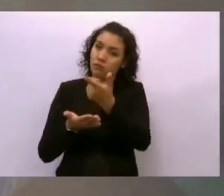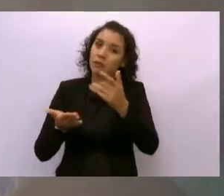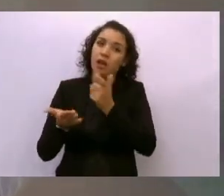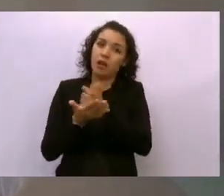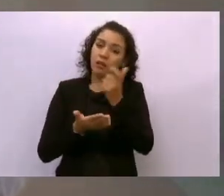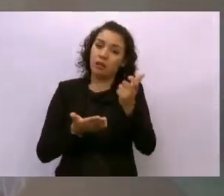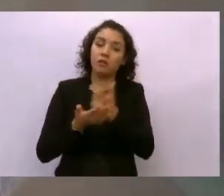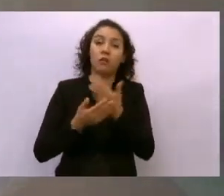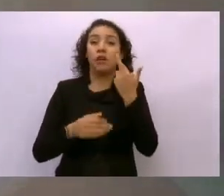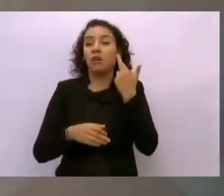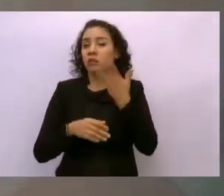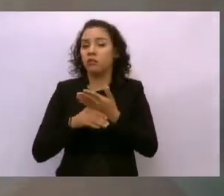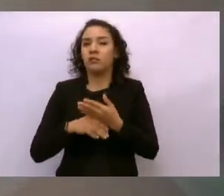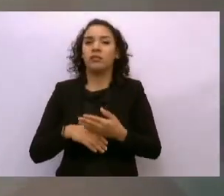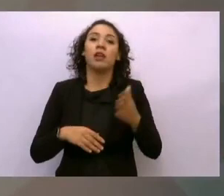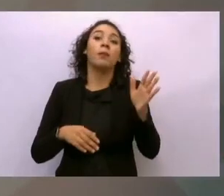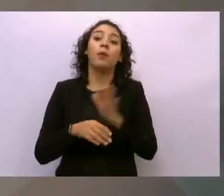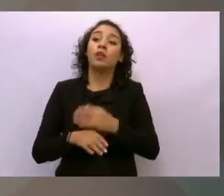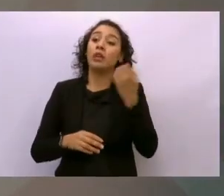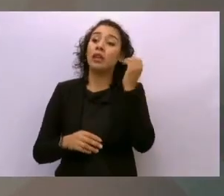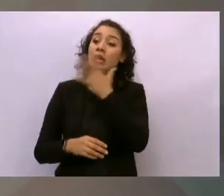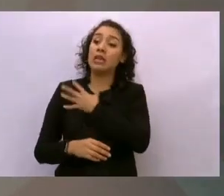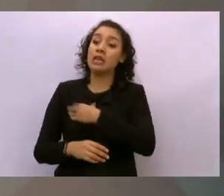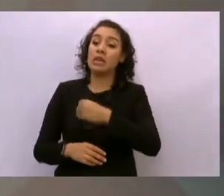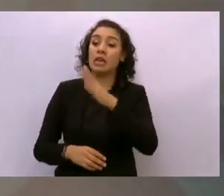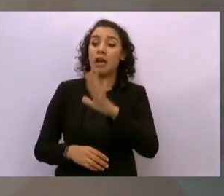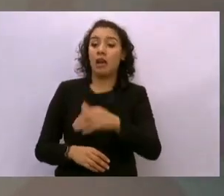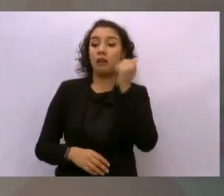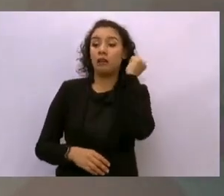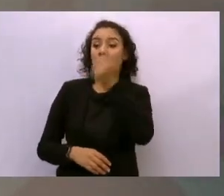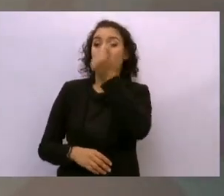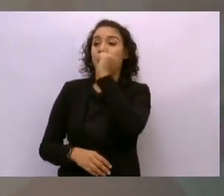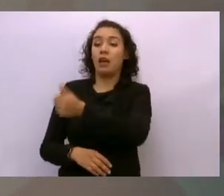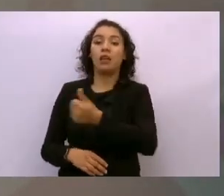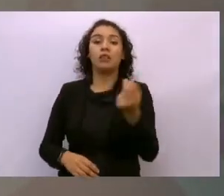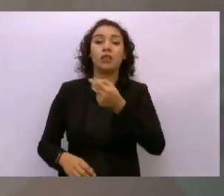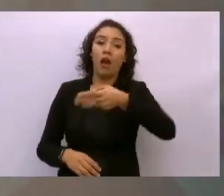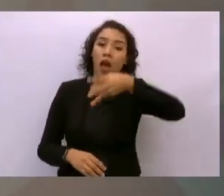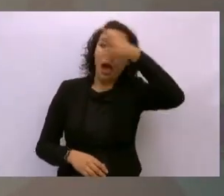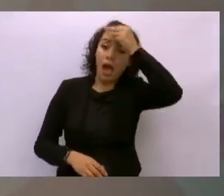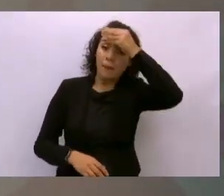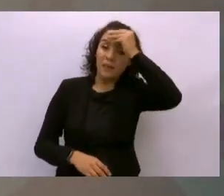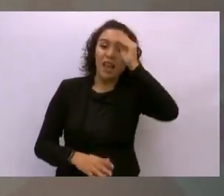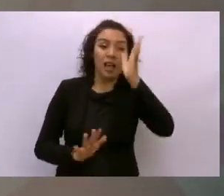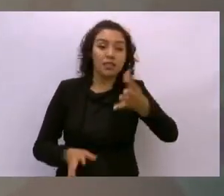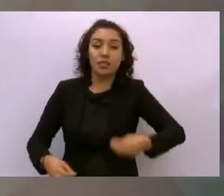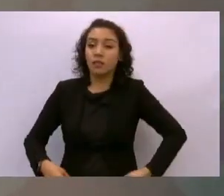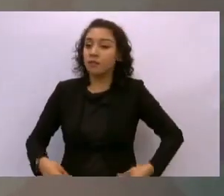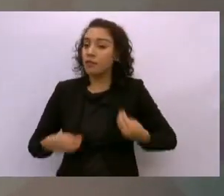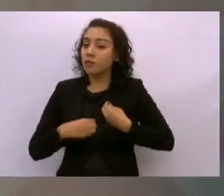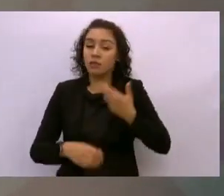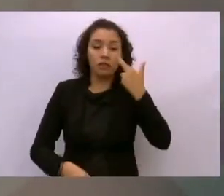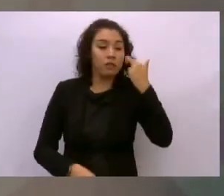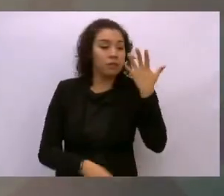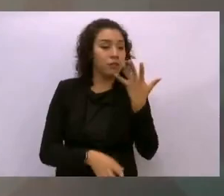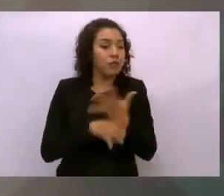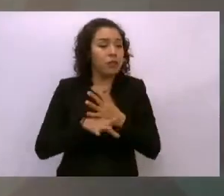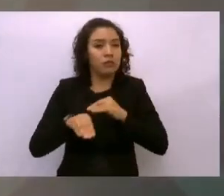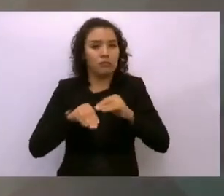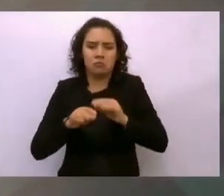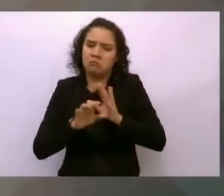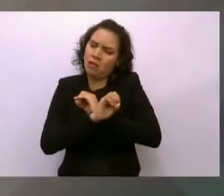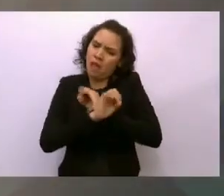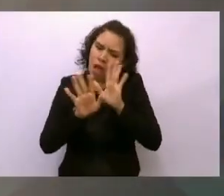decían, ¿por qué tienen que aprender que todo cuesta? Bueno, yo